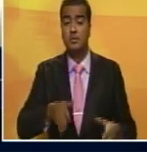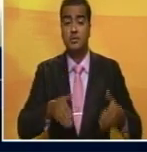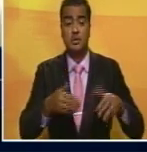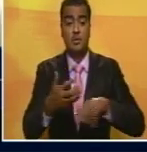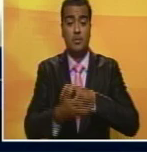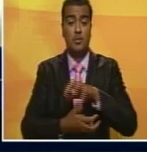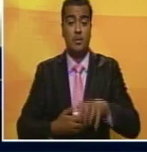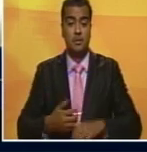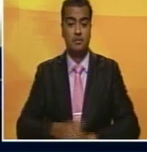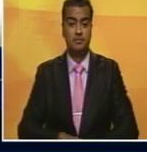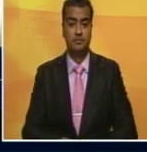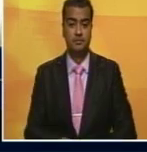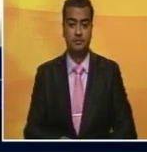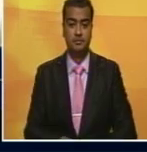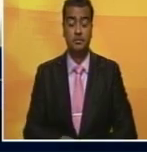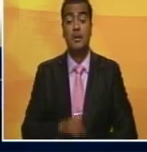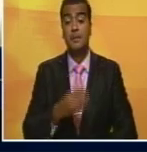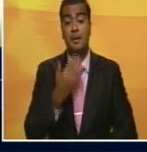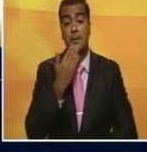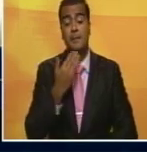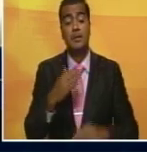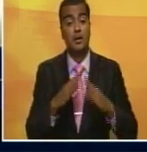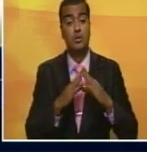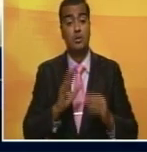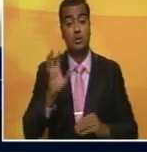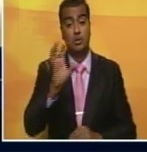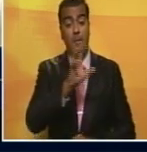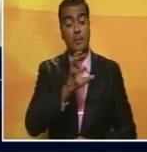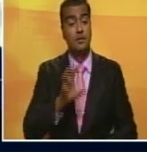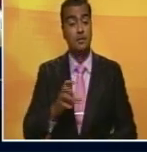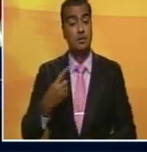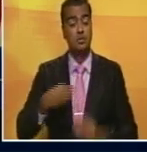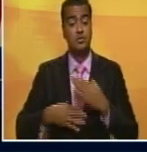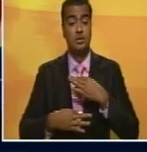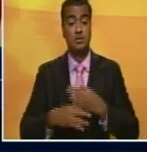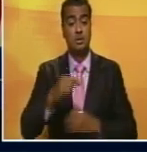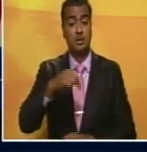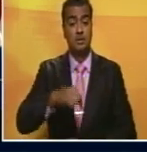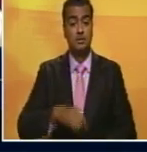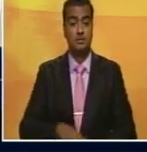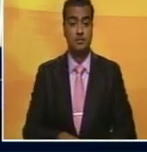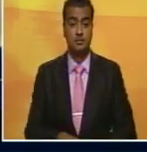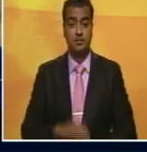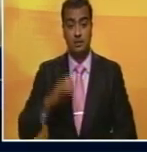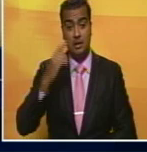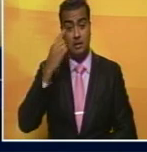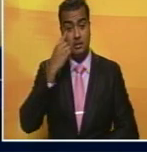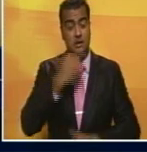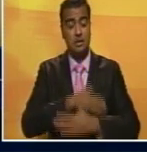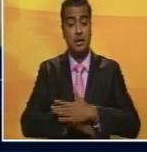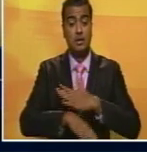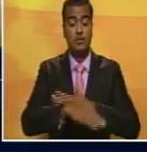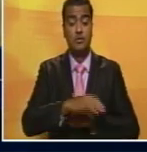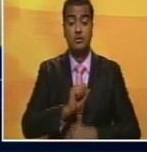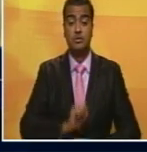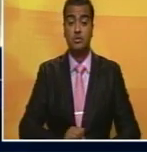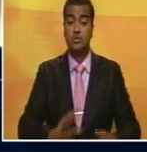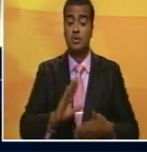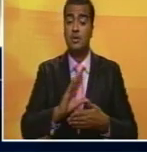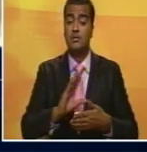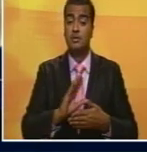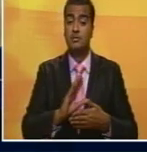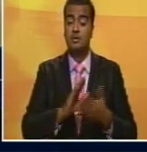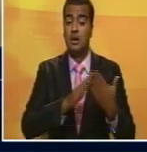los problemas. Y también entonces le pido a todos estos países que tienen sus intereses aquí, China, Rusia, Sudáfrica, los países de la